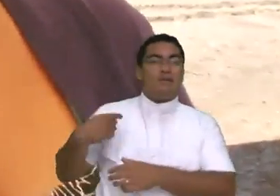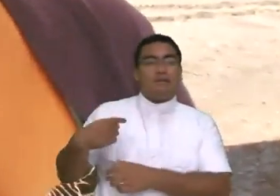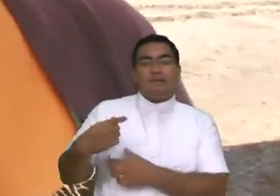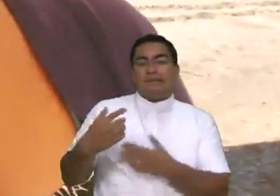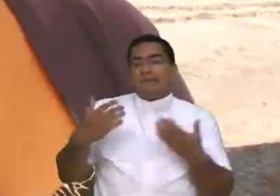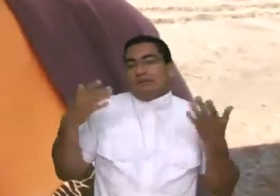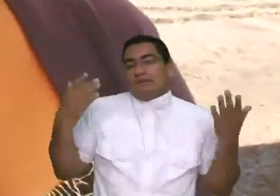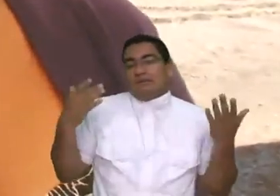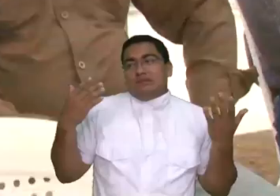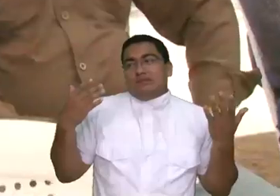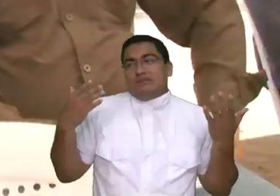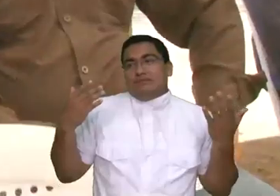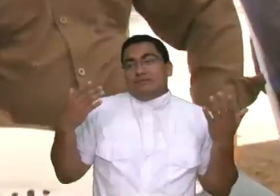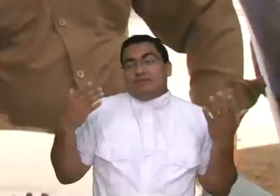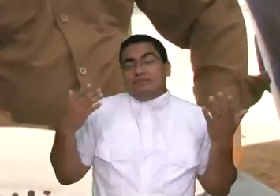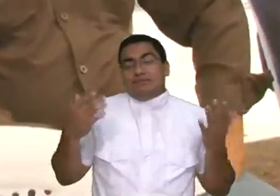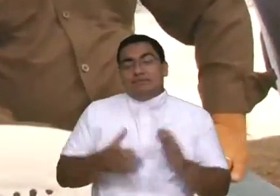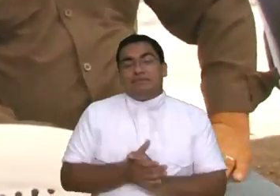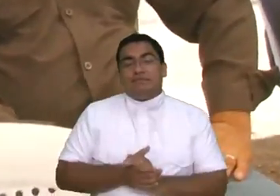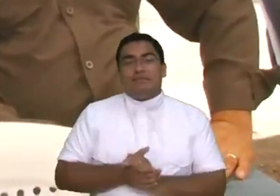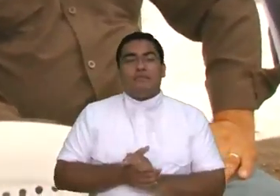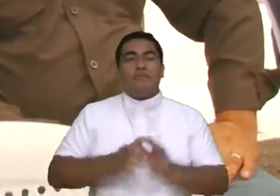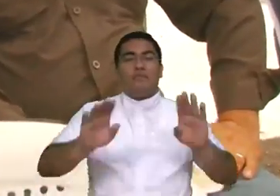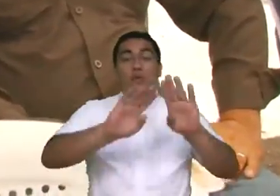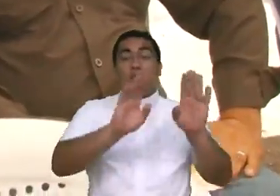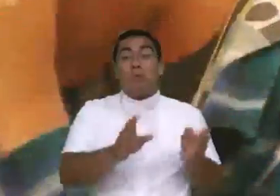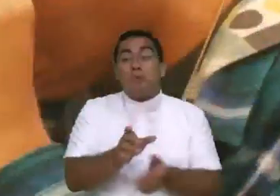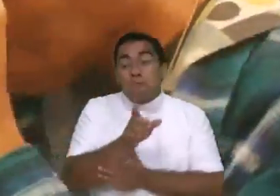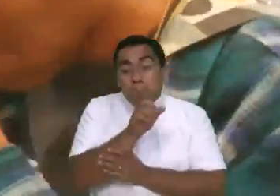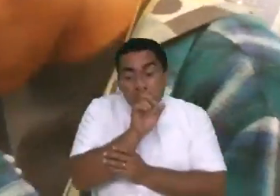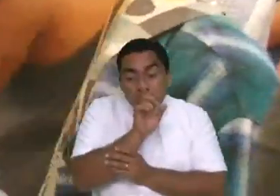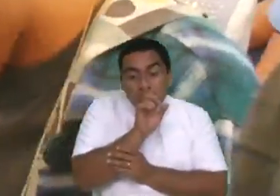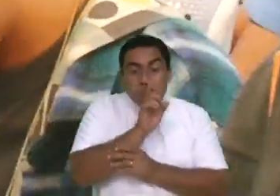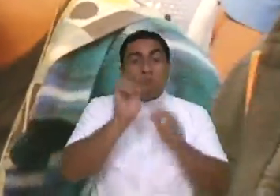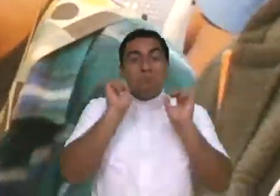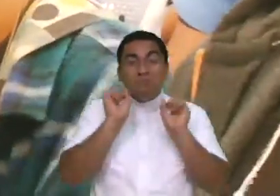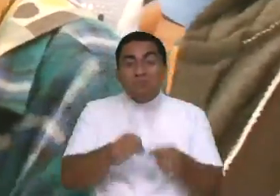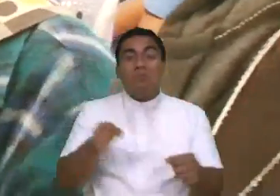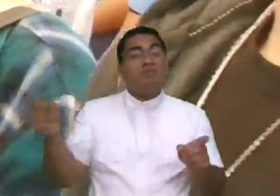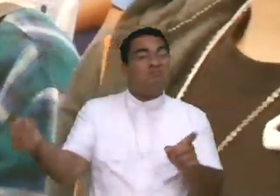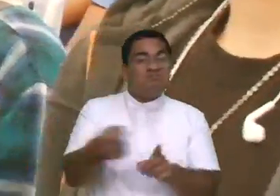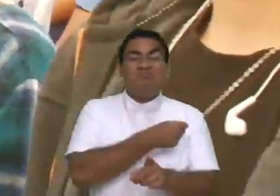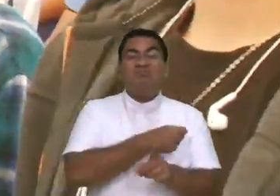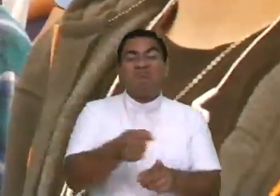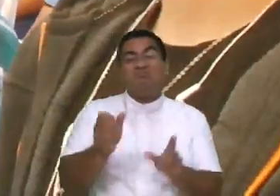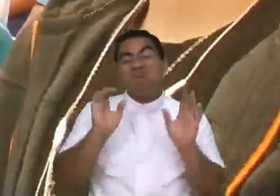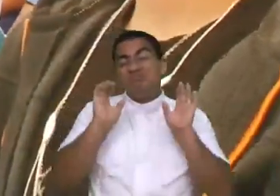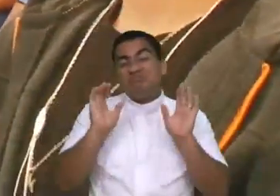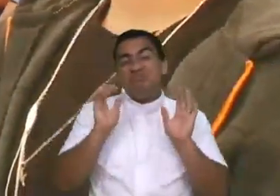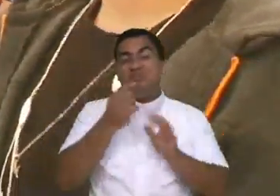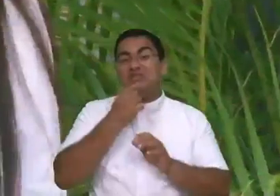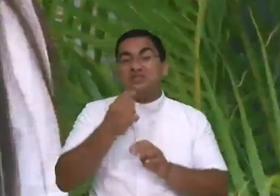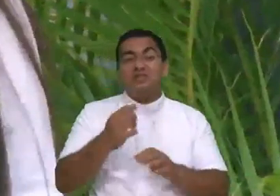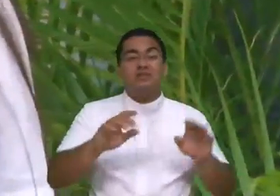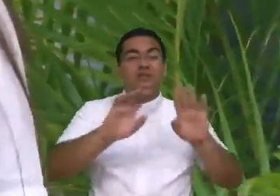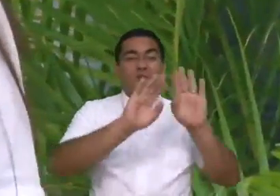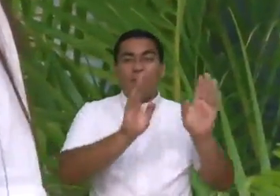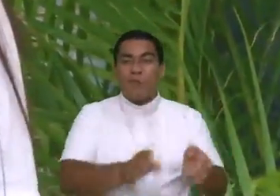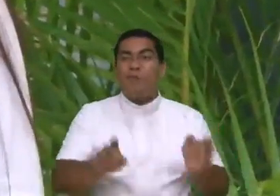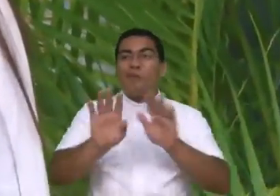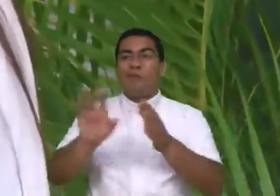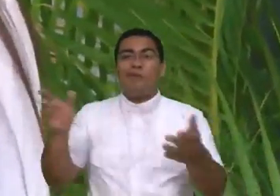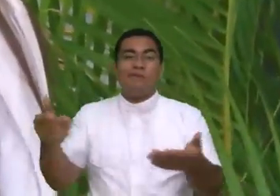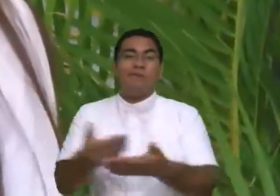en ciertas ocasiones. Una mujer que calla puede ser una víctima de violencia, según las féminas que asistieron al relanzamiento de